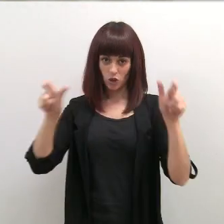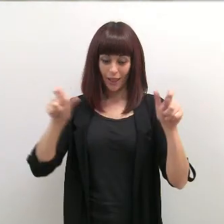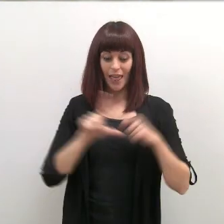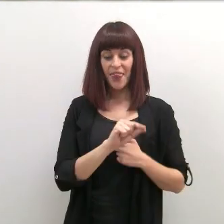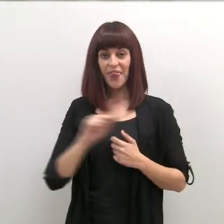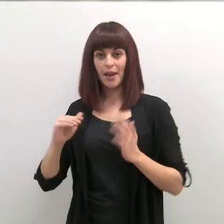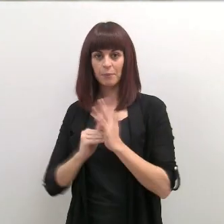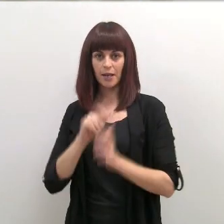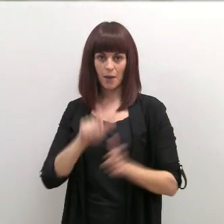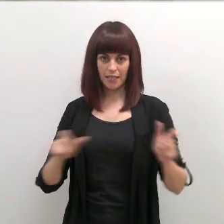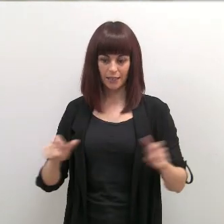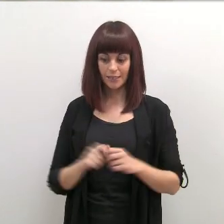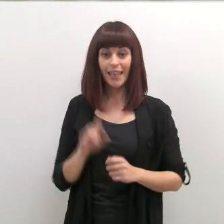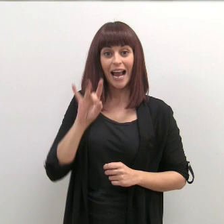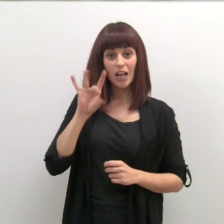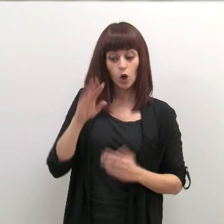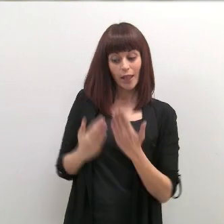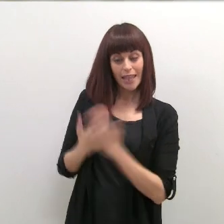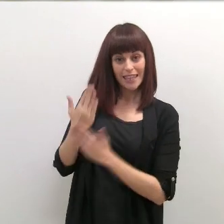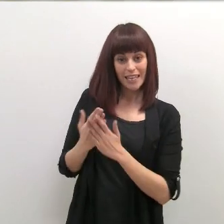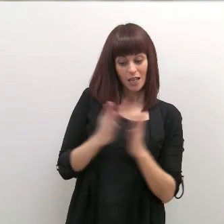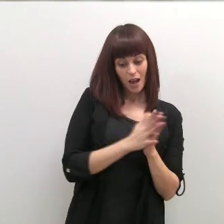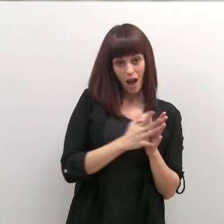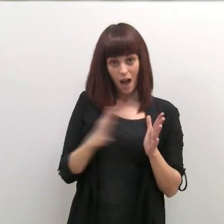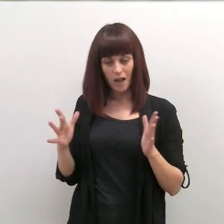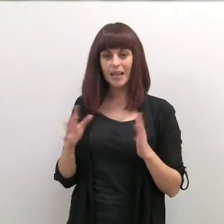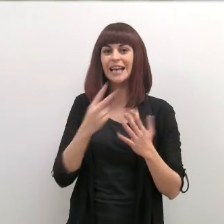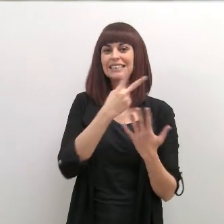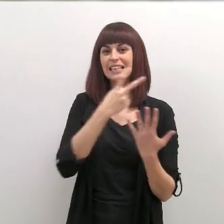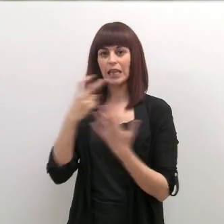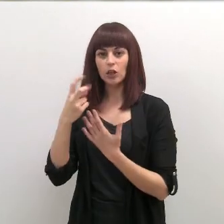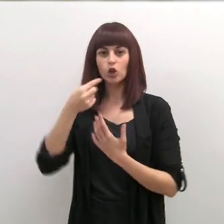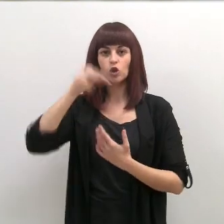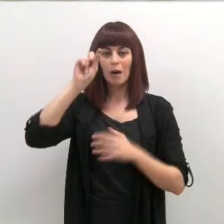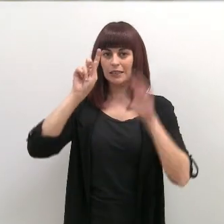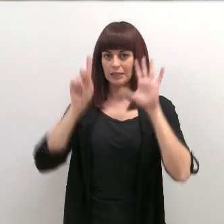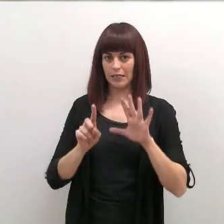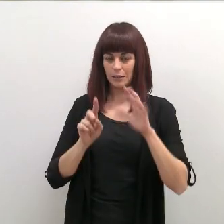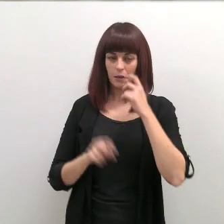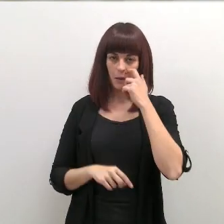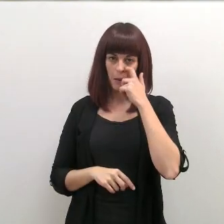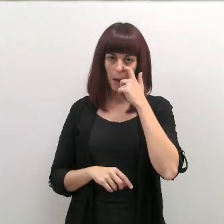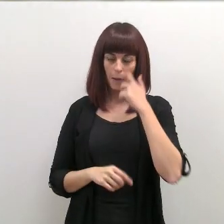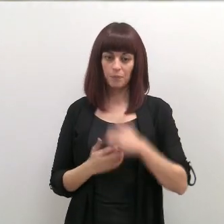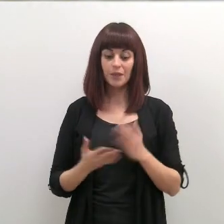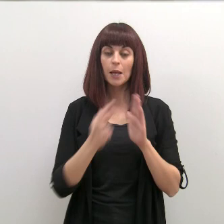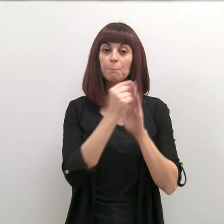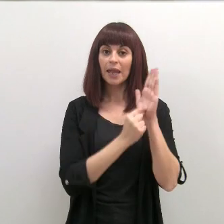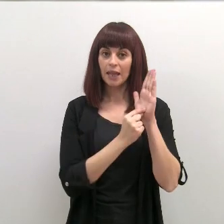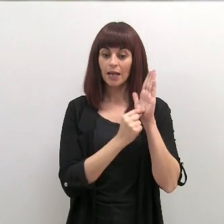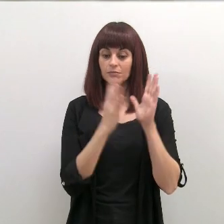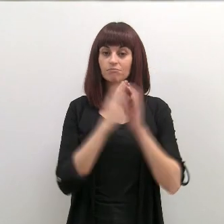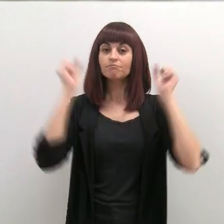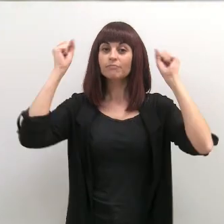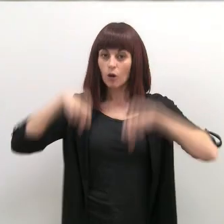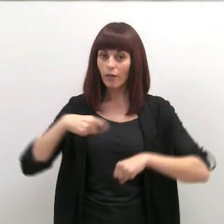habitantes y la de los 14 días está en 713,6. Por ello, entre las medidas acordadas en el seno